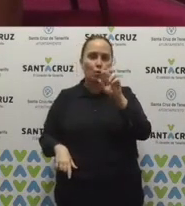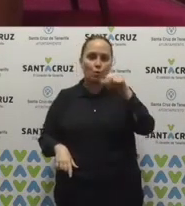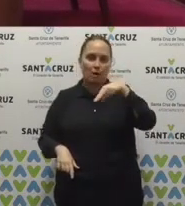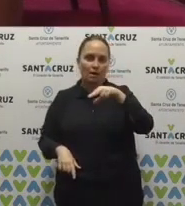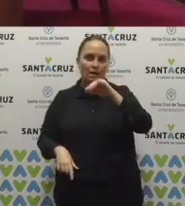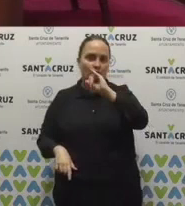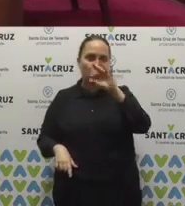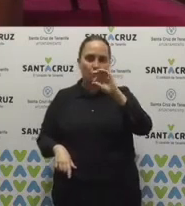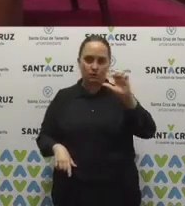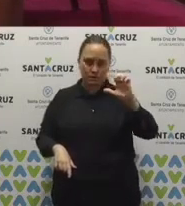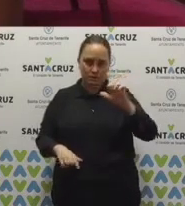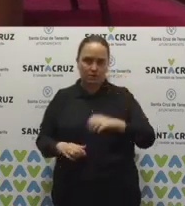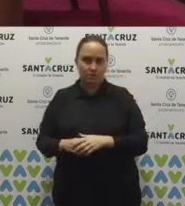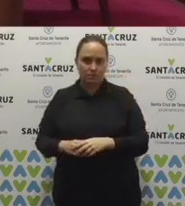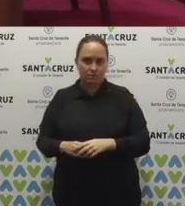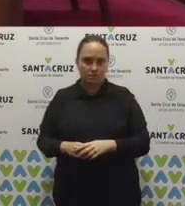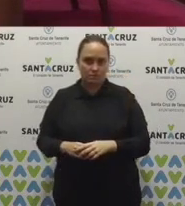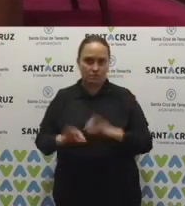o sea